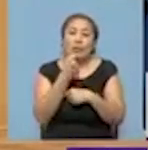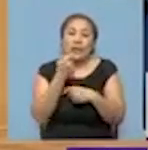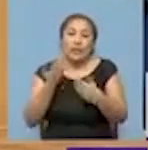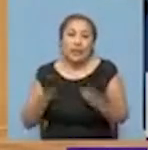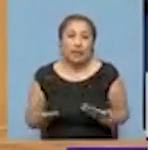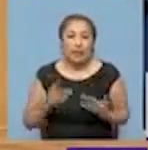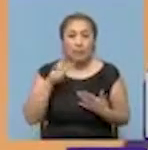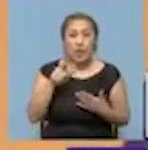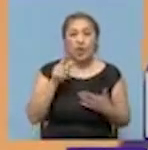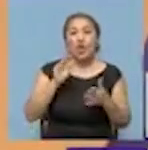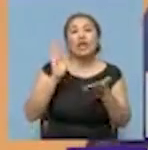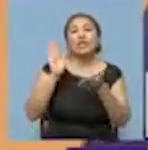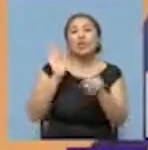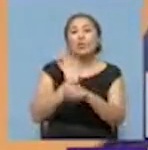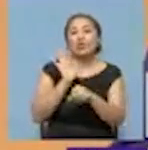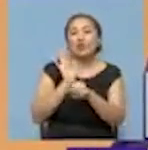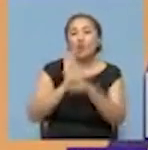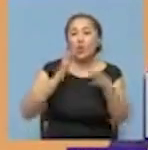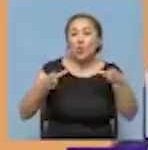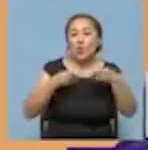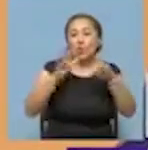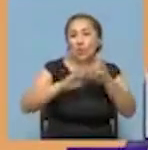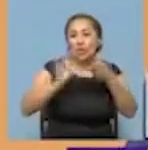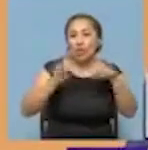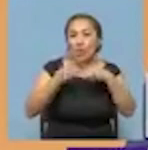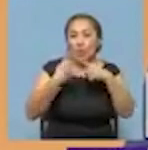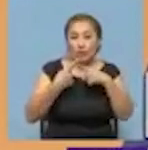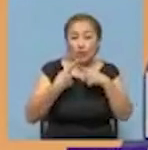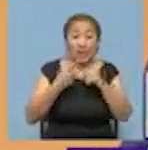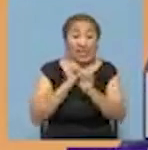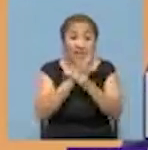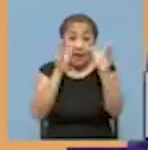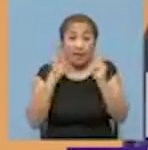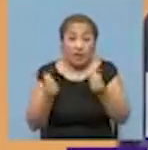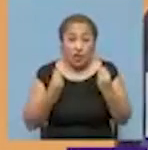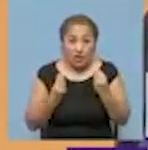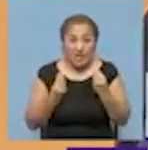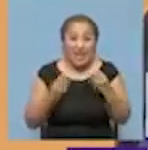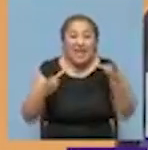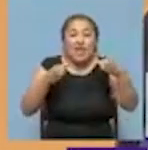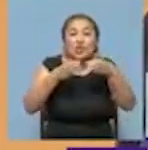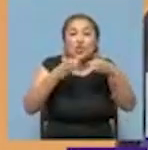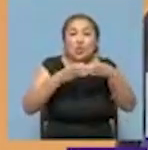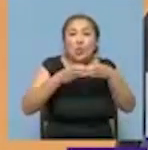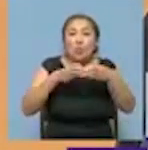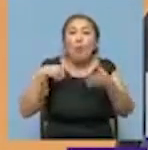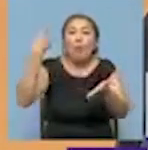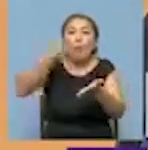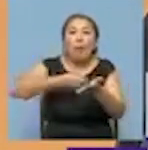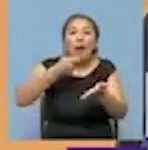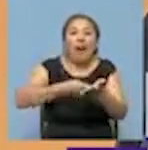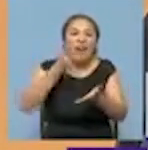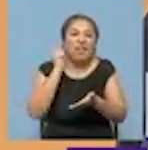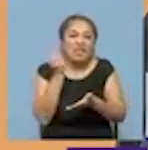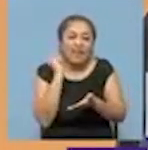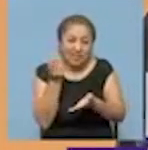criterio en su libro de la nueva izquierda entonces primero aclarar a nuestra población que la izquierda es íntegramente financiada por los banqueros de